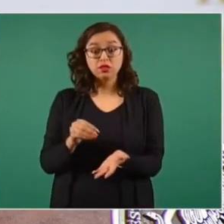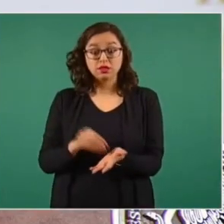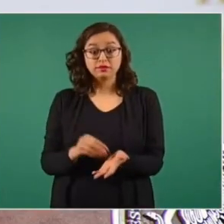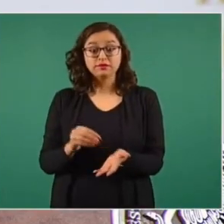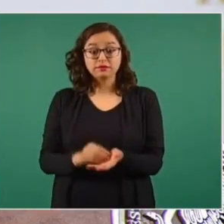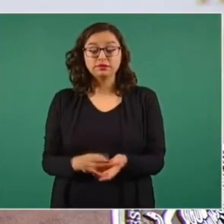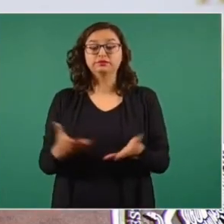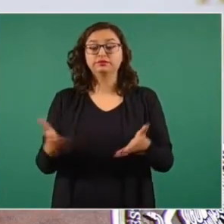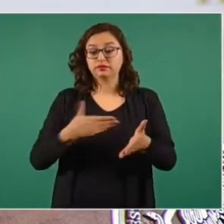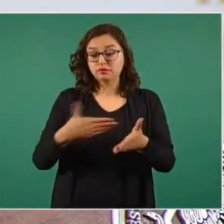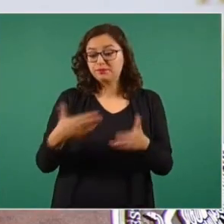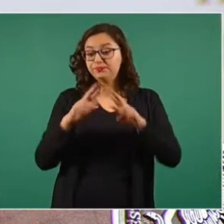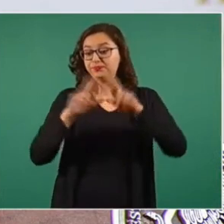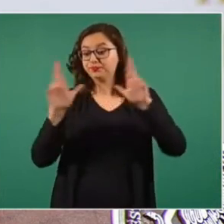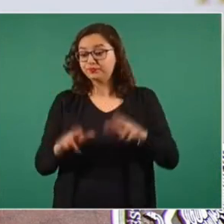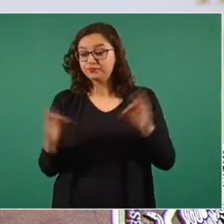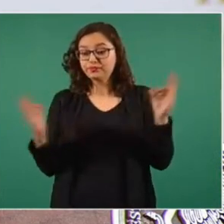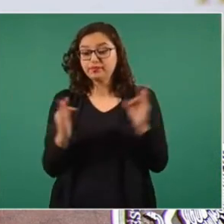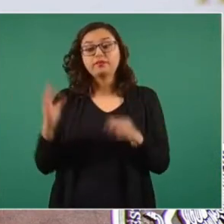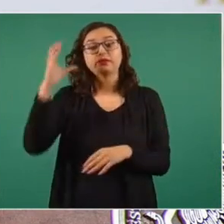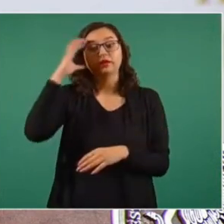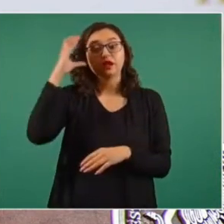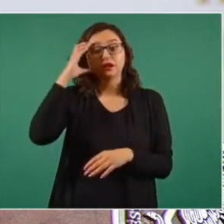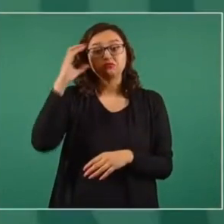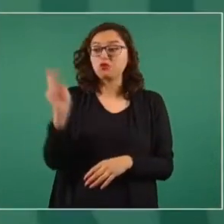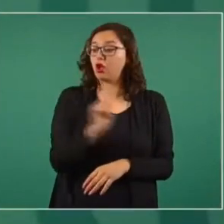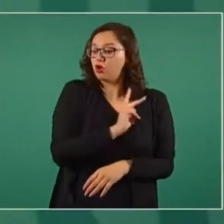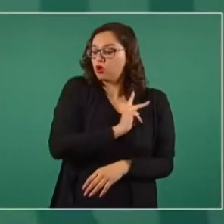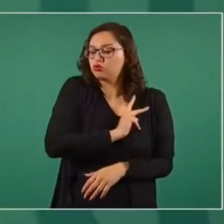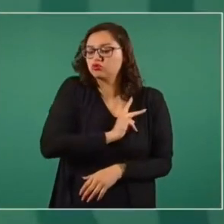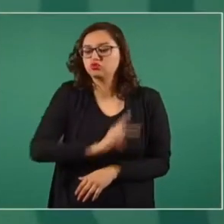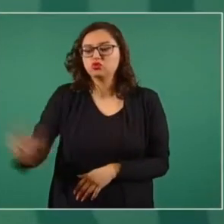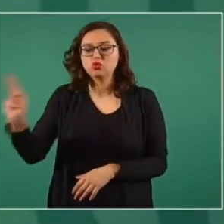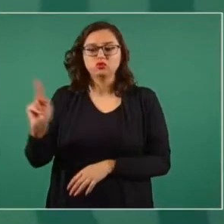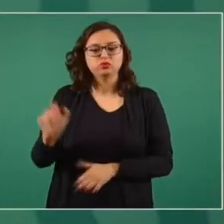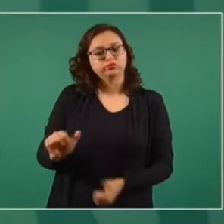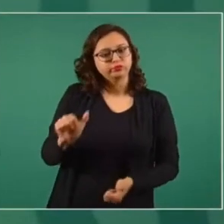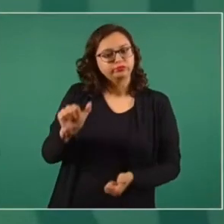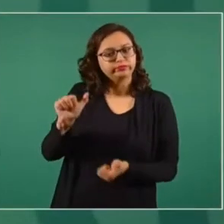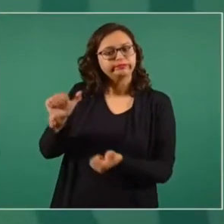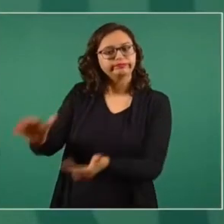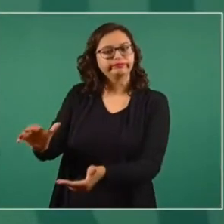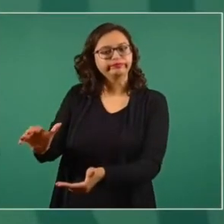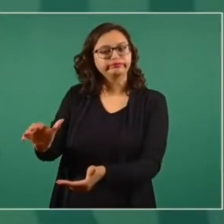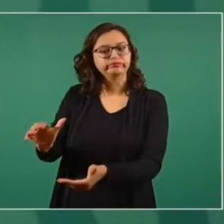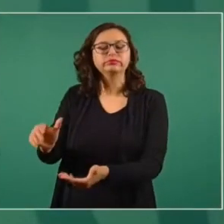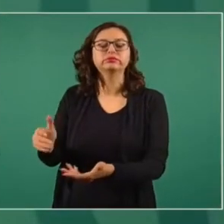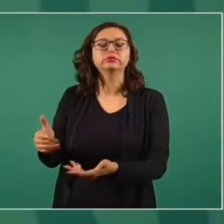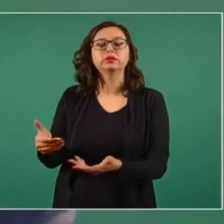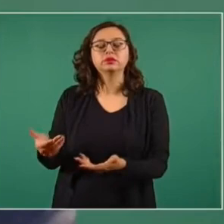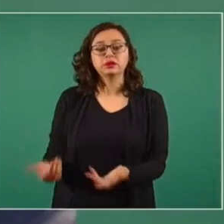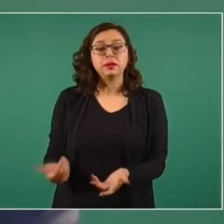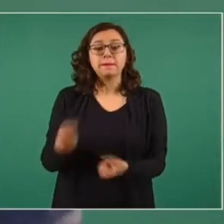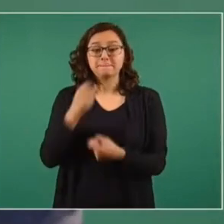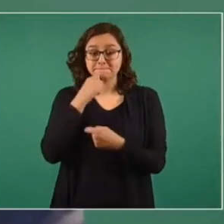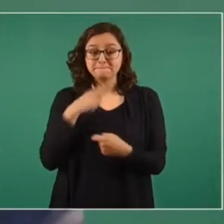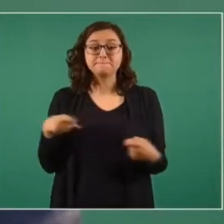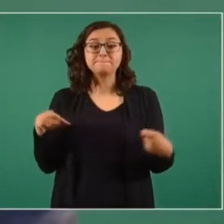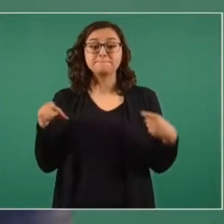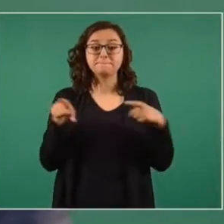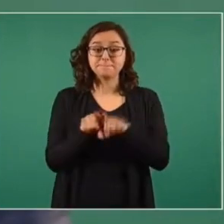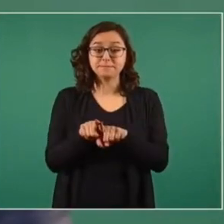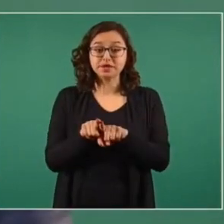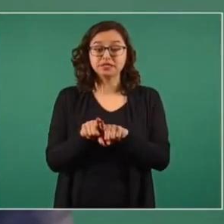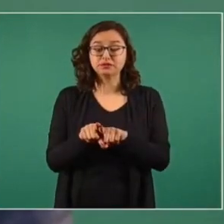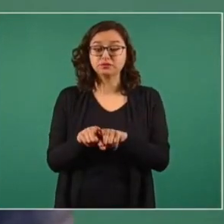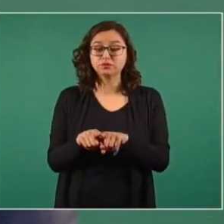estufas, refrigeradores, camas, todas. Además de que en todos los casos se